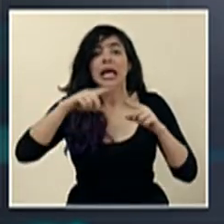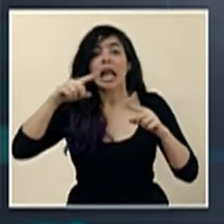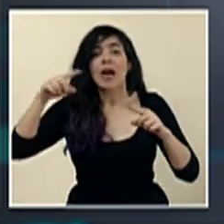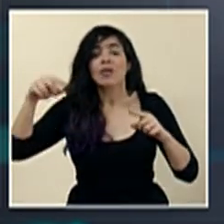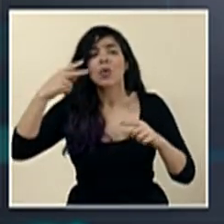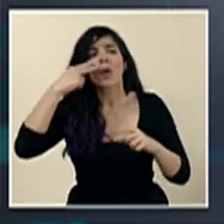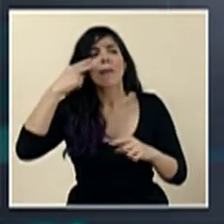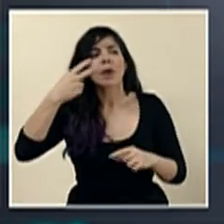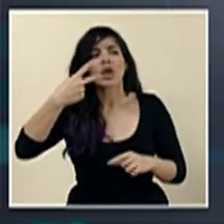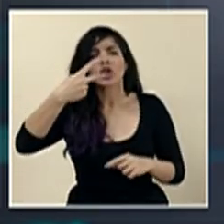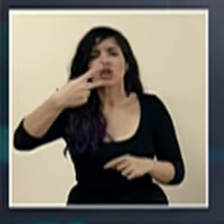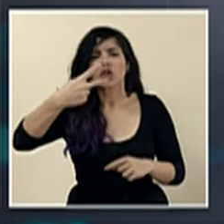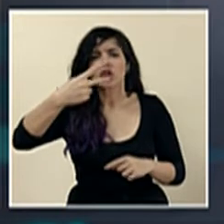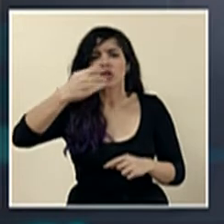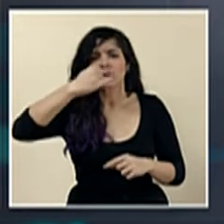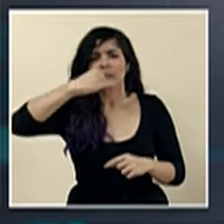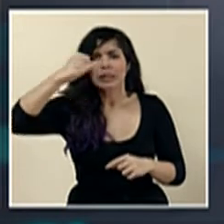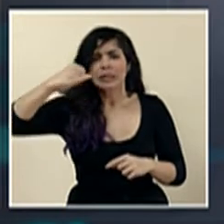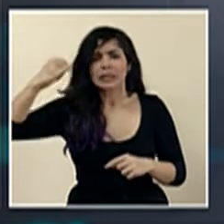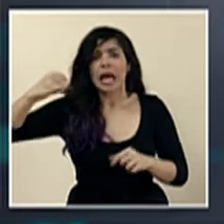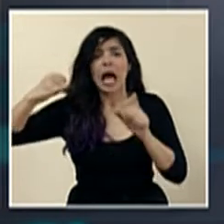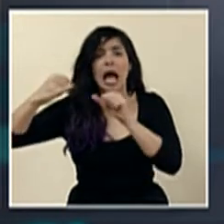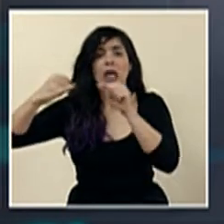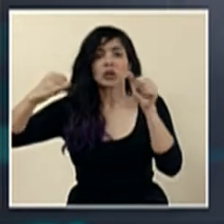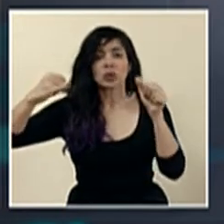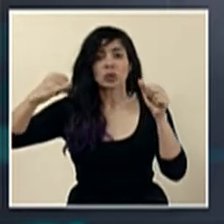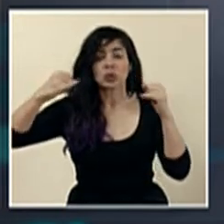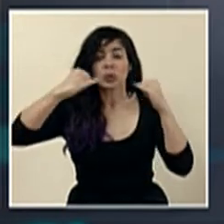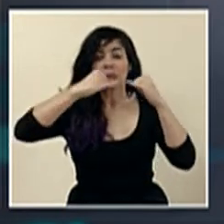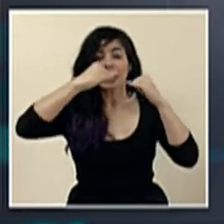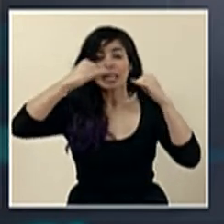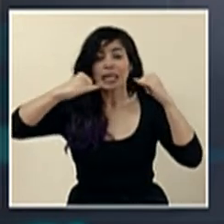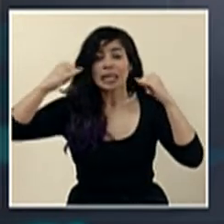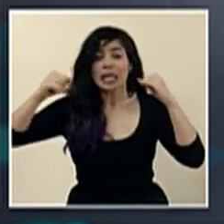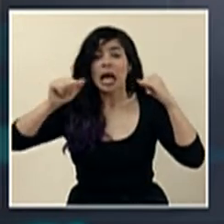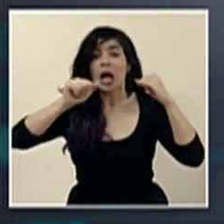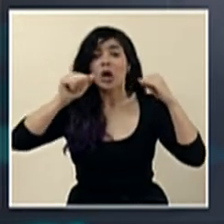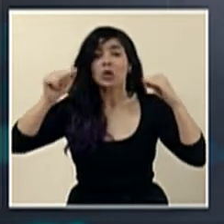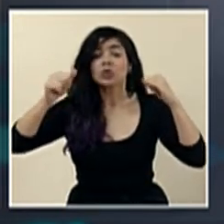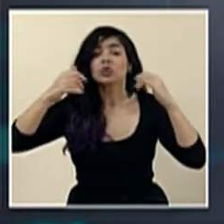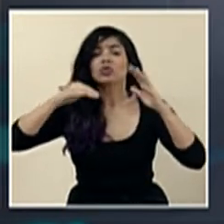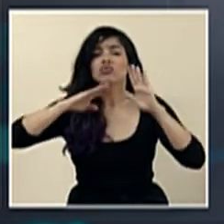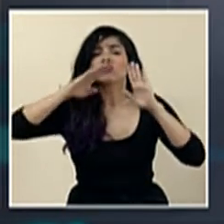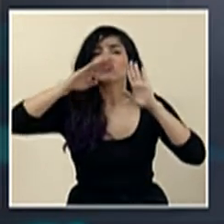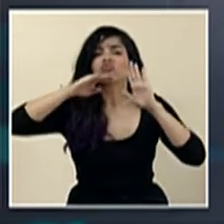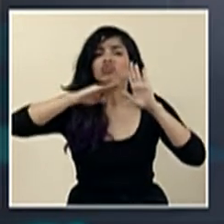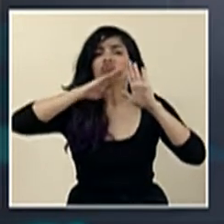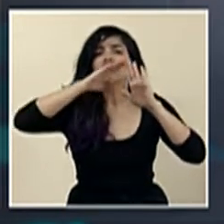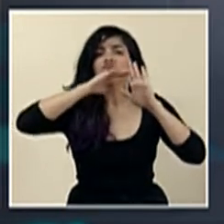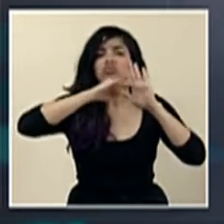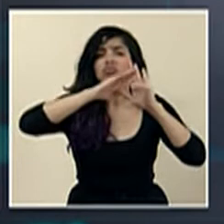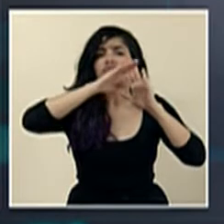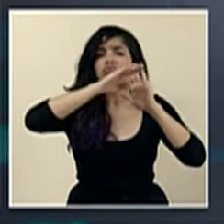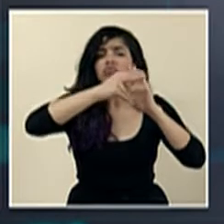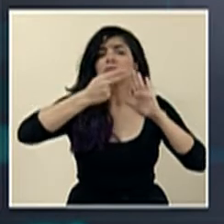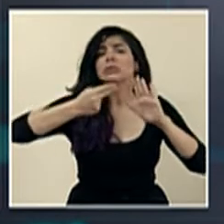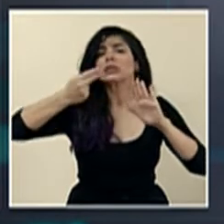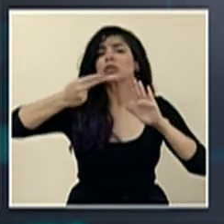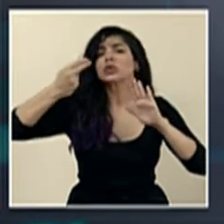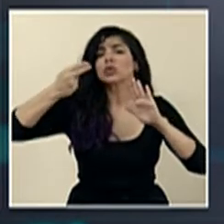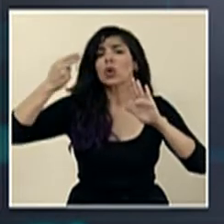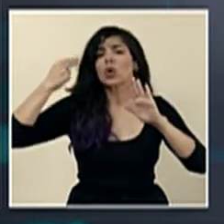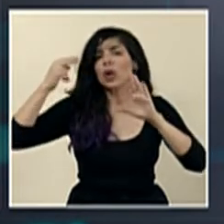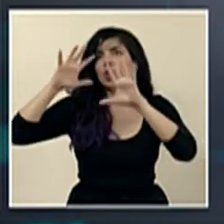líneas, una azul que corresponde a el crecimiento histórico de